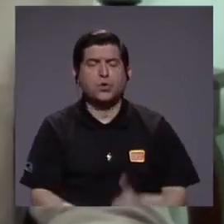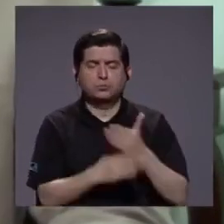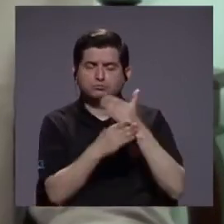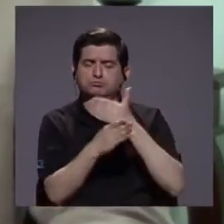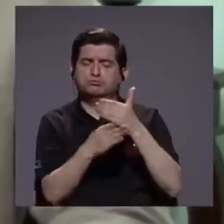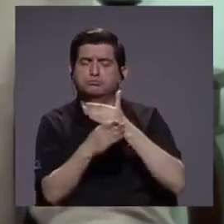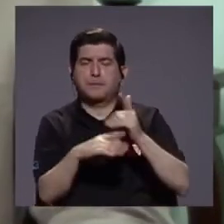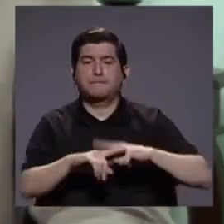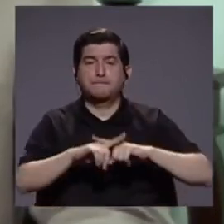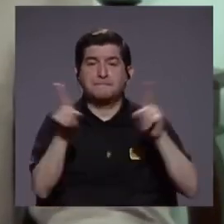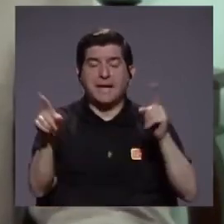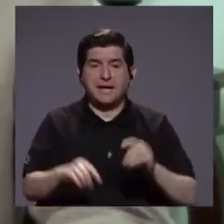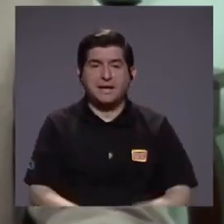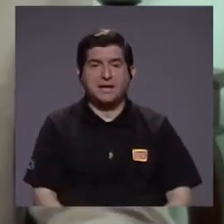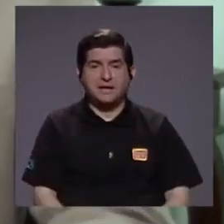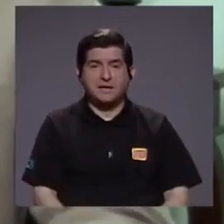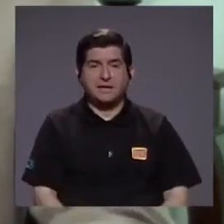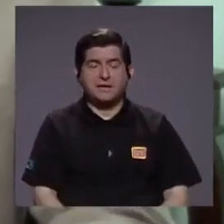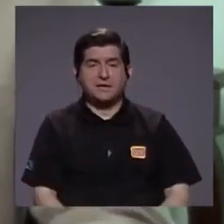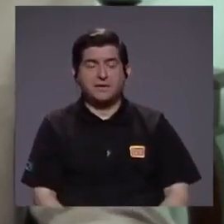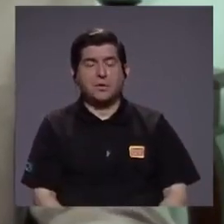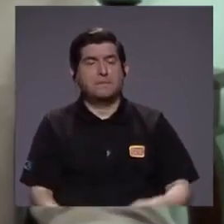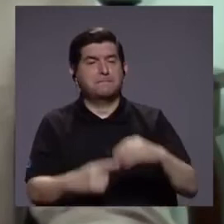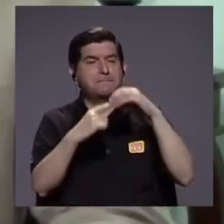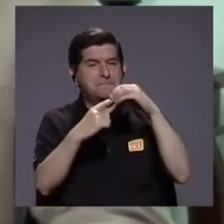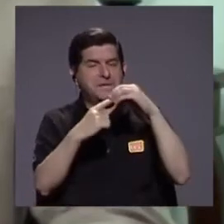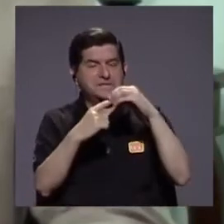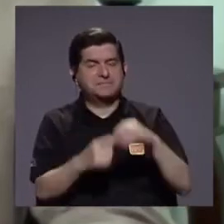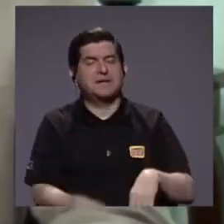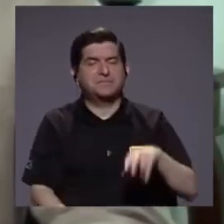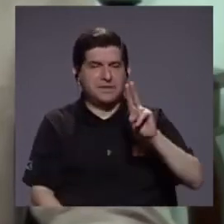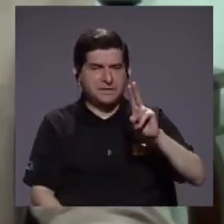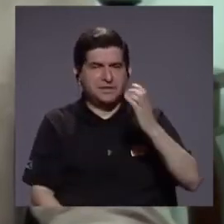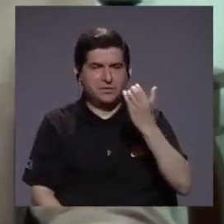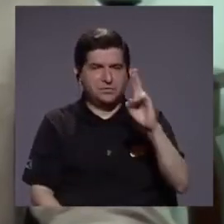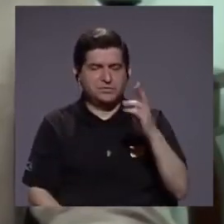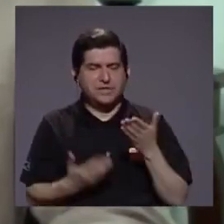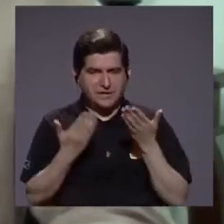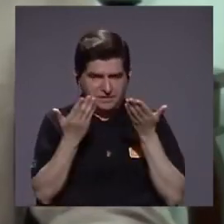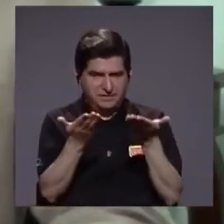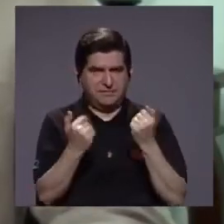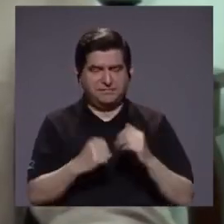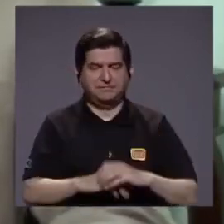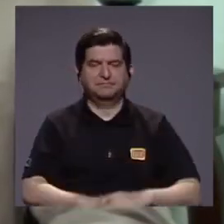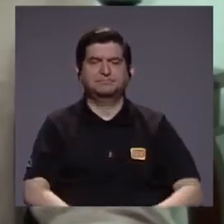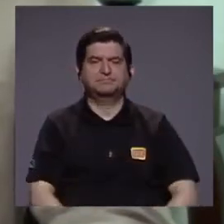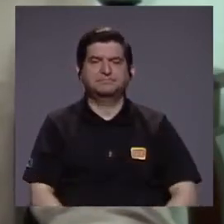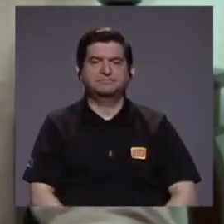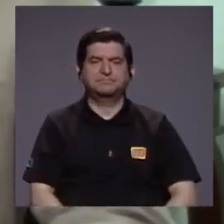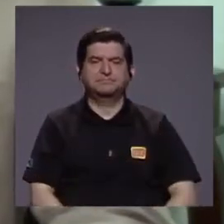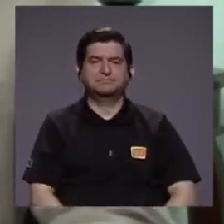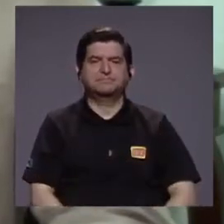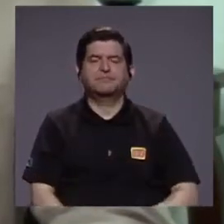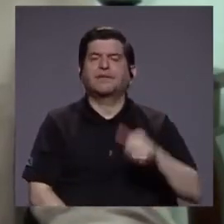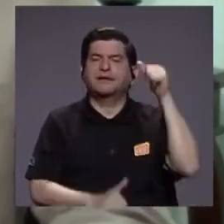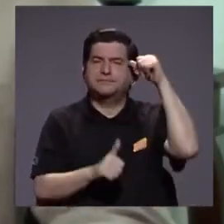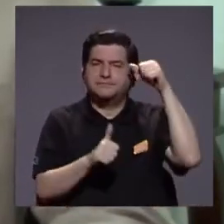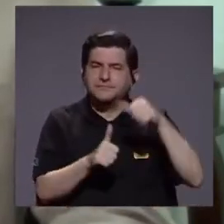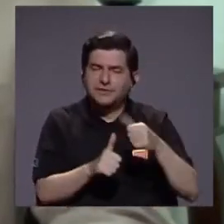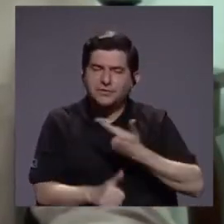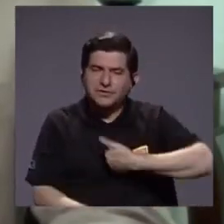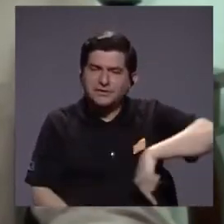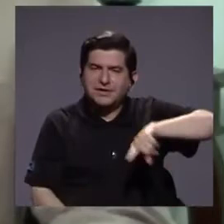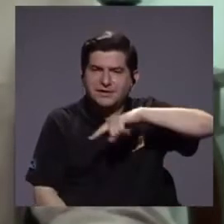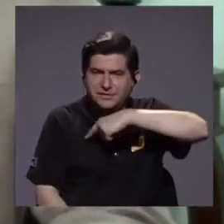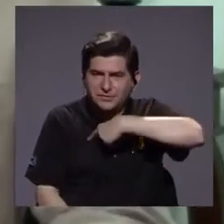comparta, pero obviamente venga mayoritariamente de la universidad. Entonces, recordemos que